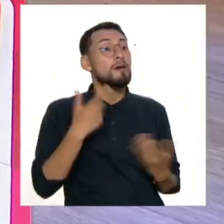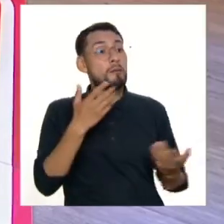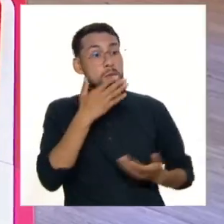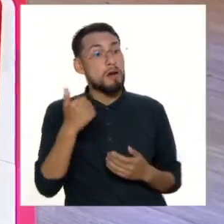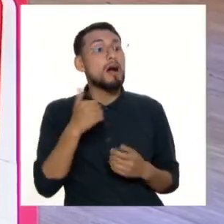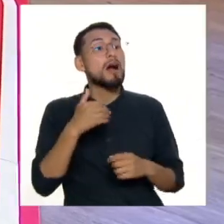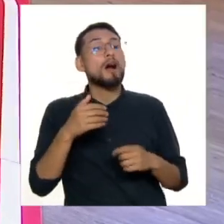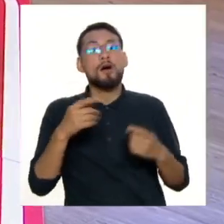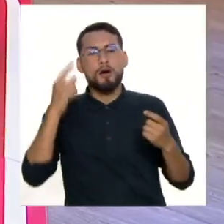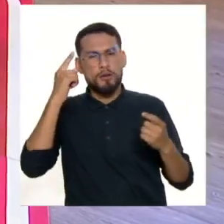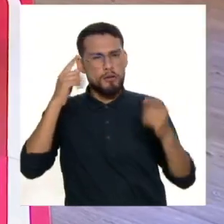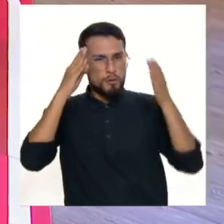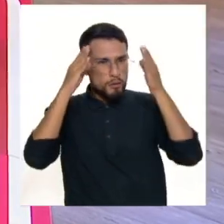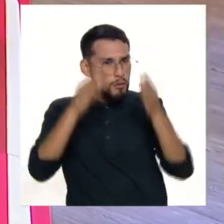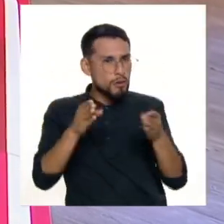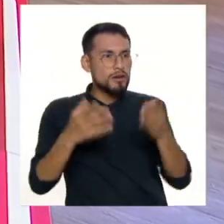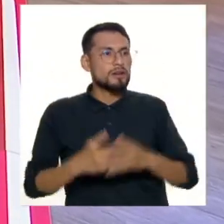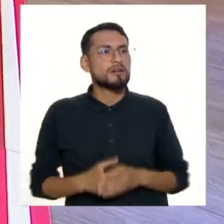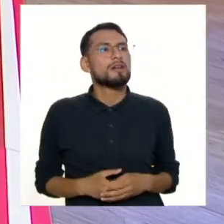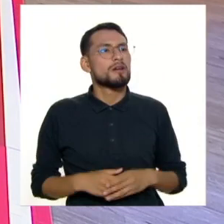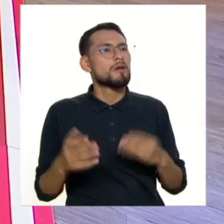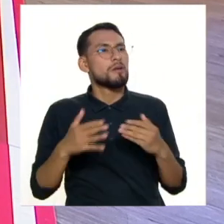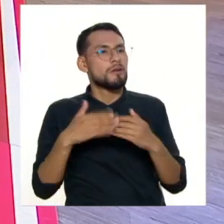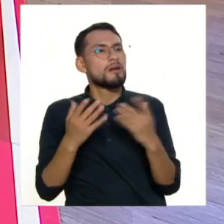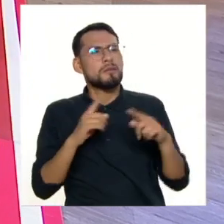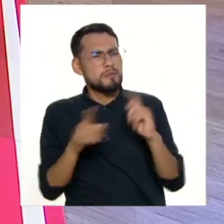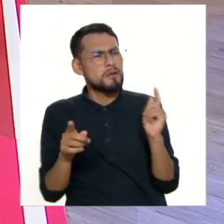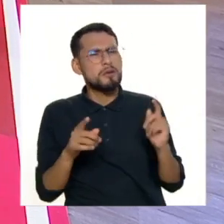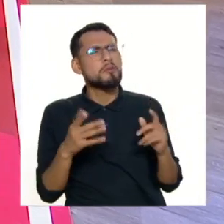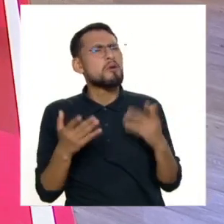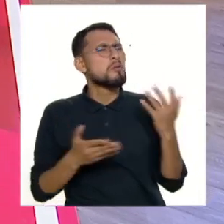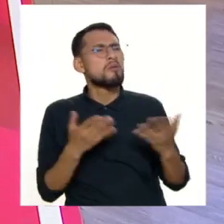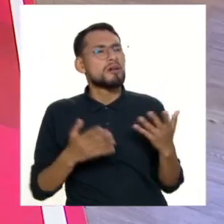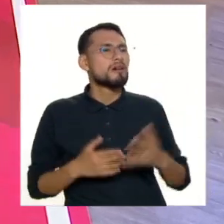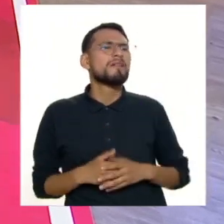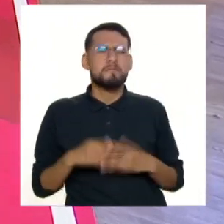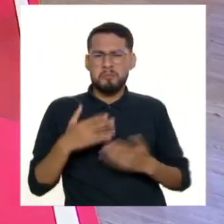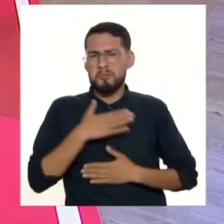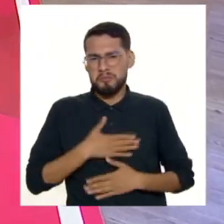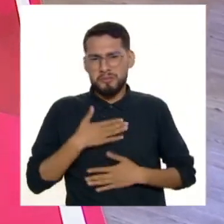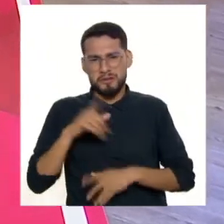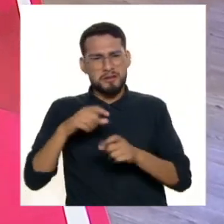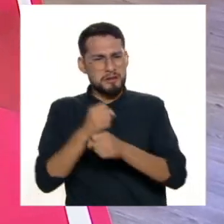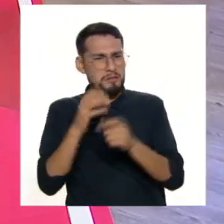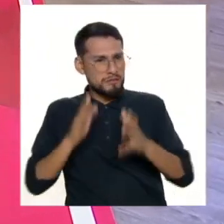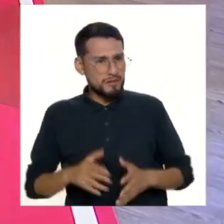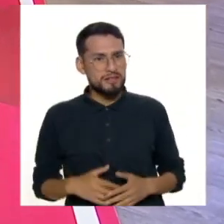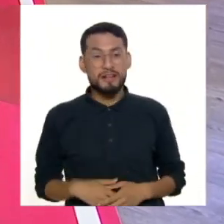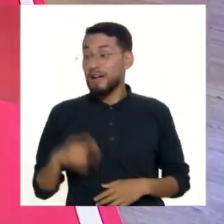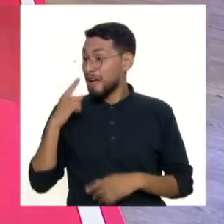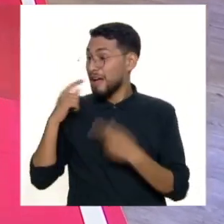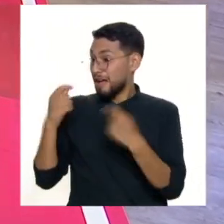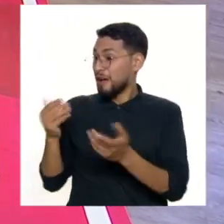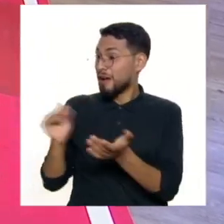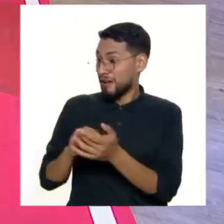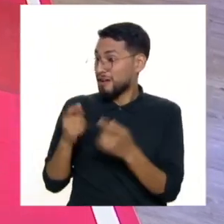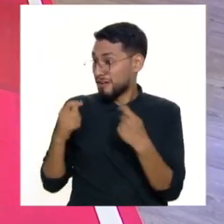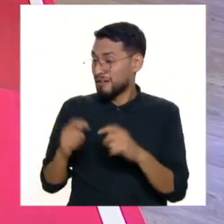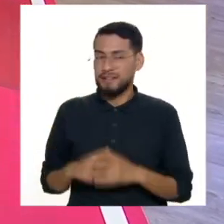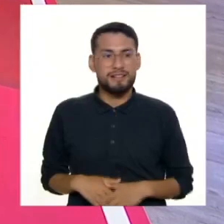recuperamos mucho el tema de la concentración luego de... Pero estas actividades, la verdad, divierten mucho a los trabajadores. Sí, claro. ¿Lo podemos volver a intentar, por